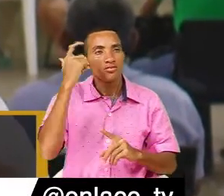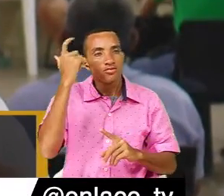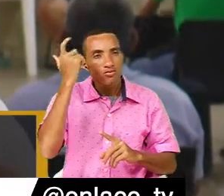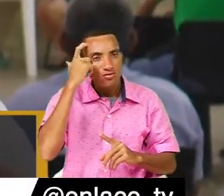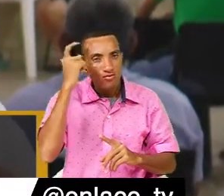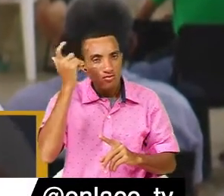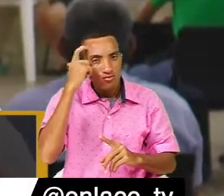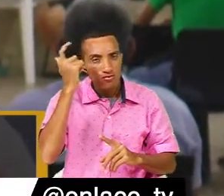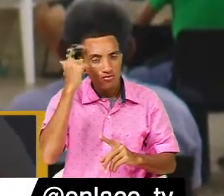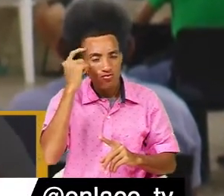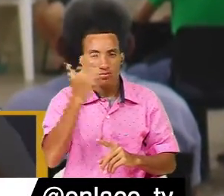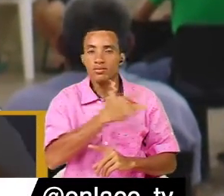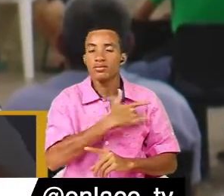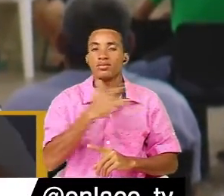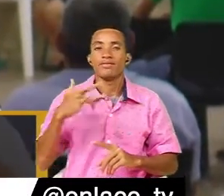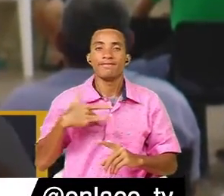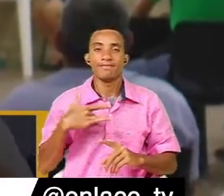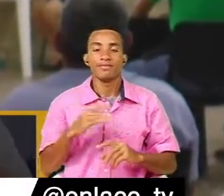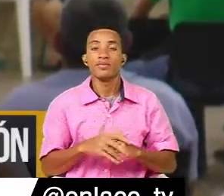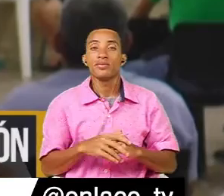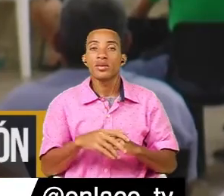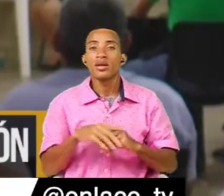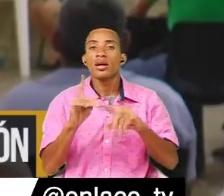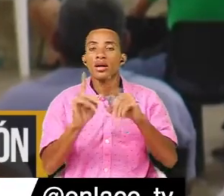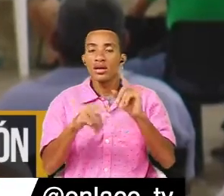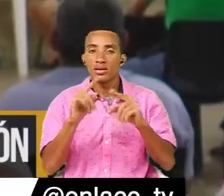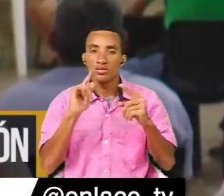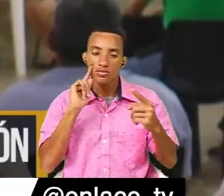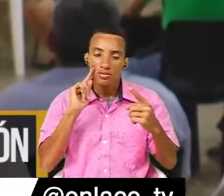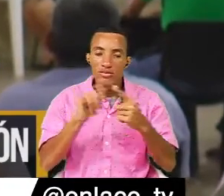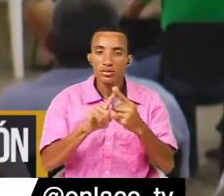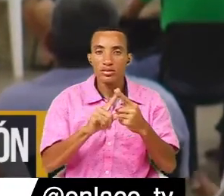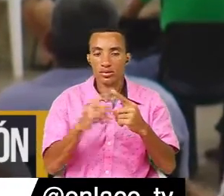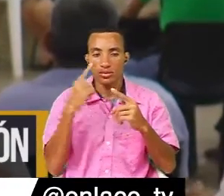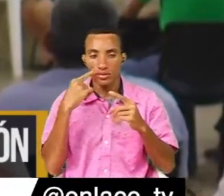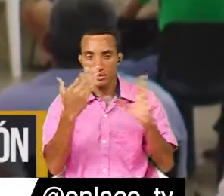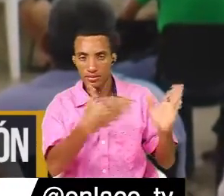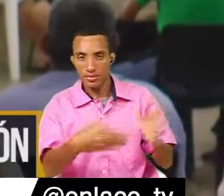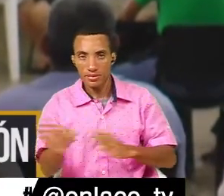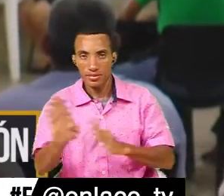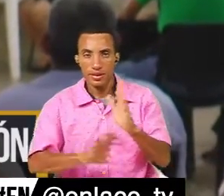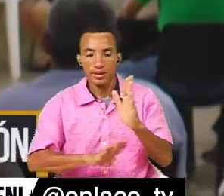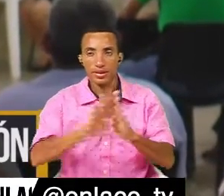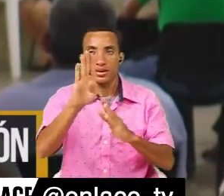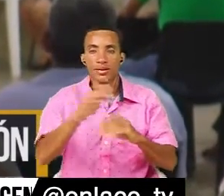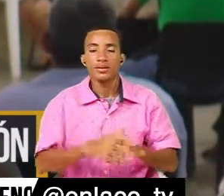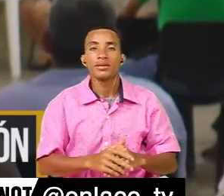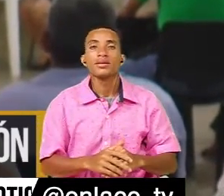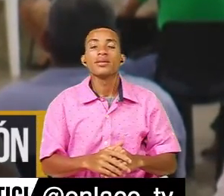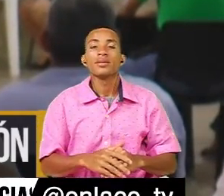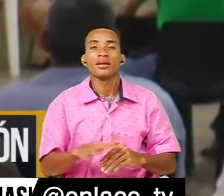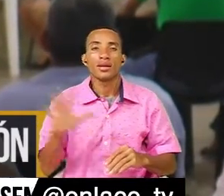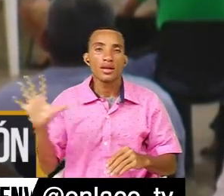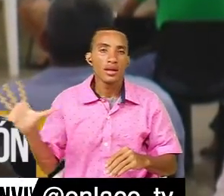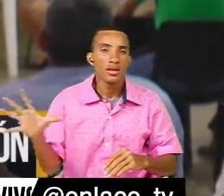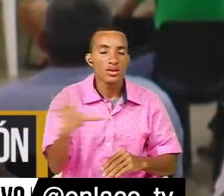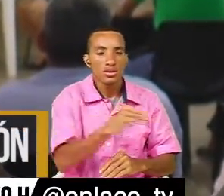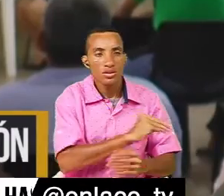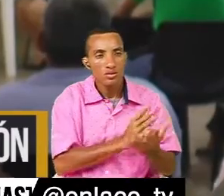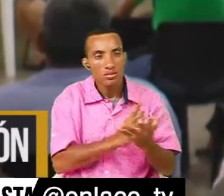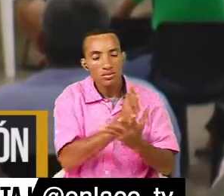de ellos es cada una de las metas que quedaron establecidas en el plan de desarrollo municipal, que apuntan perfectamente a todo el lineamiento que